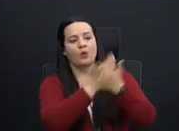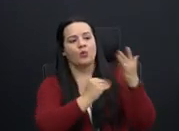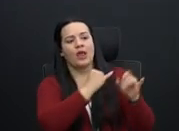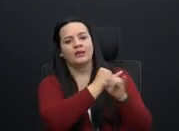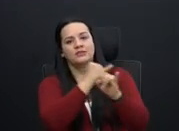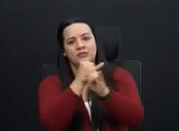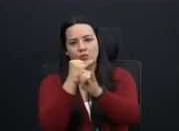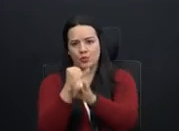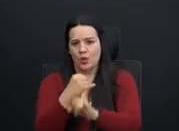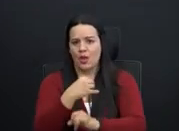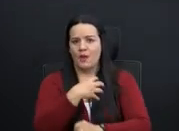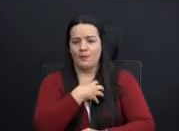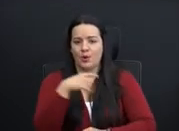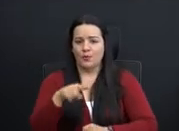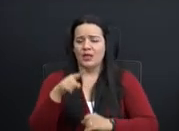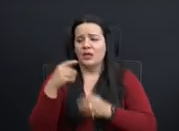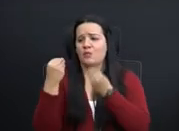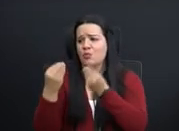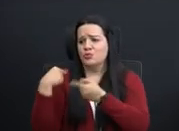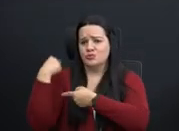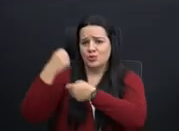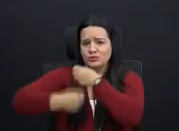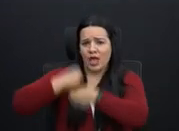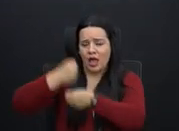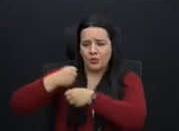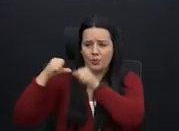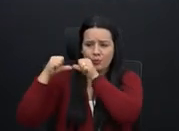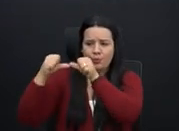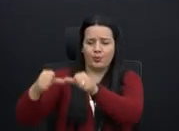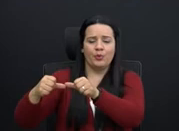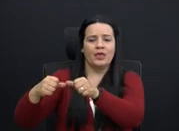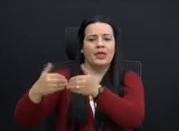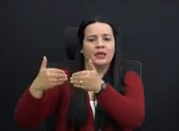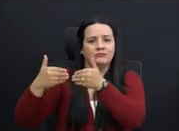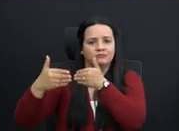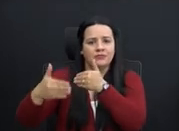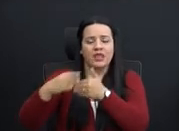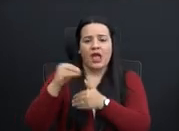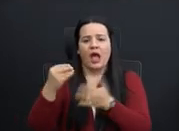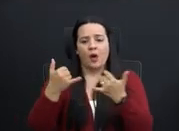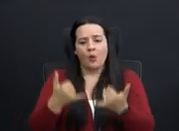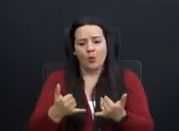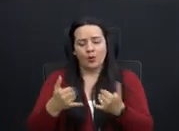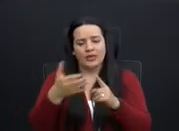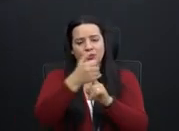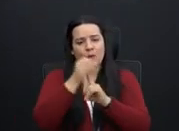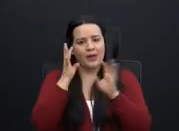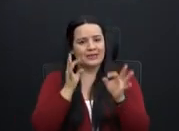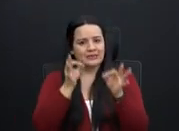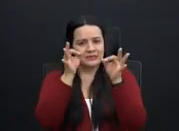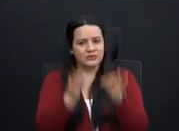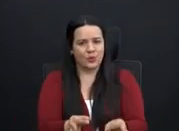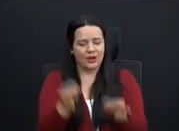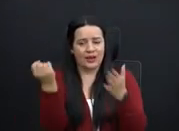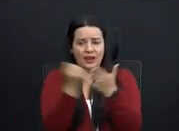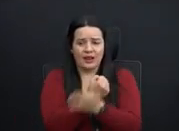tantos años de patear la bola, llegó la hora de tomar decisiones. Y